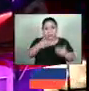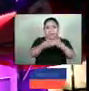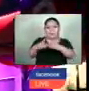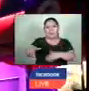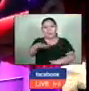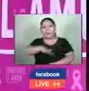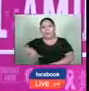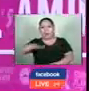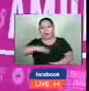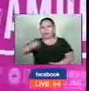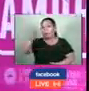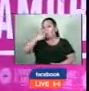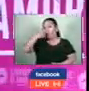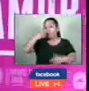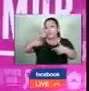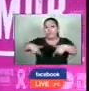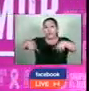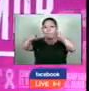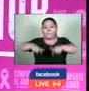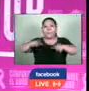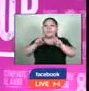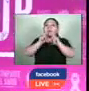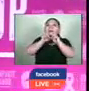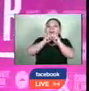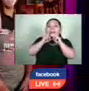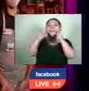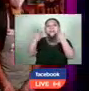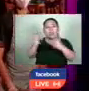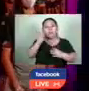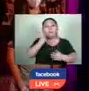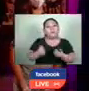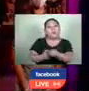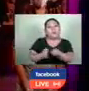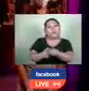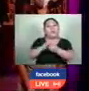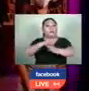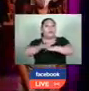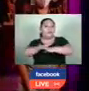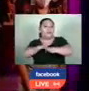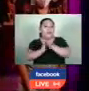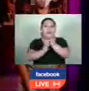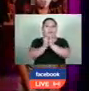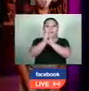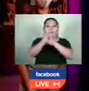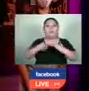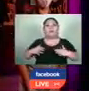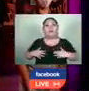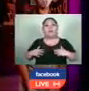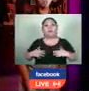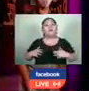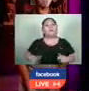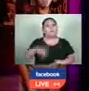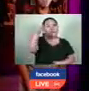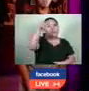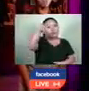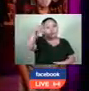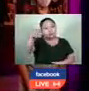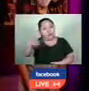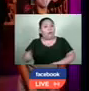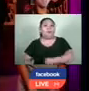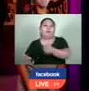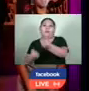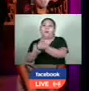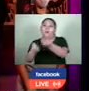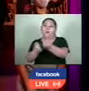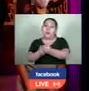Pizza Hut se solidarizan con la causa de la prevención del cáncer de mama, con el fin de concientizar, educar y poner su granito de